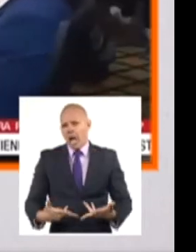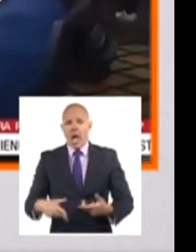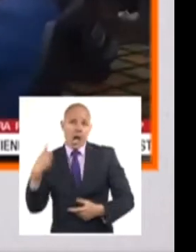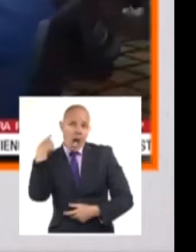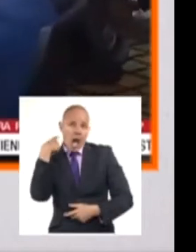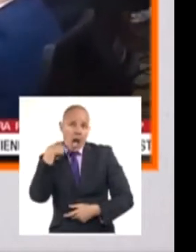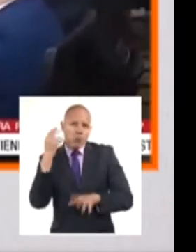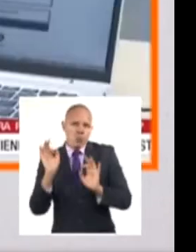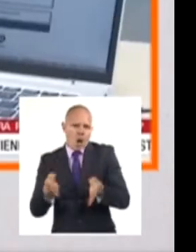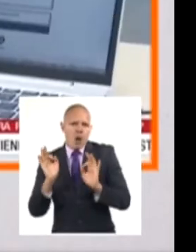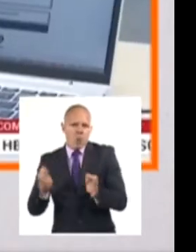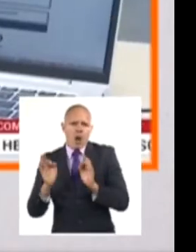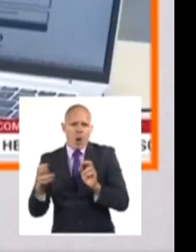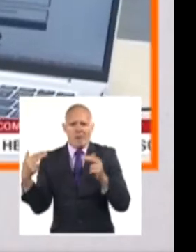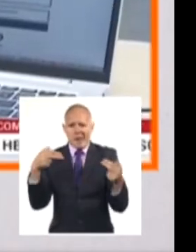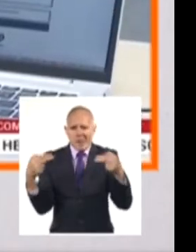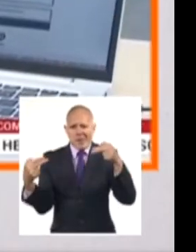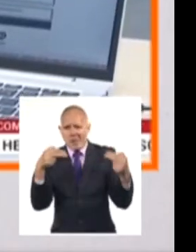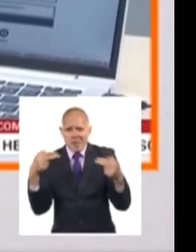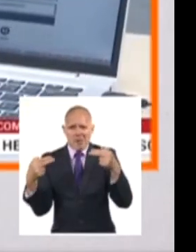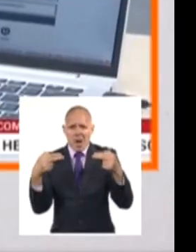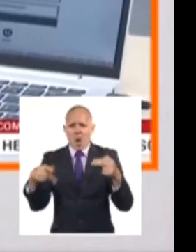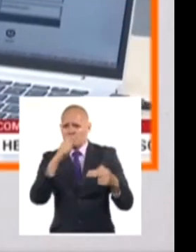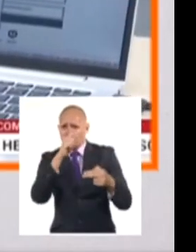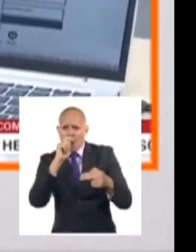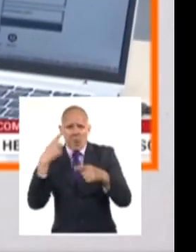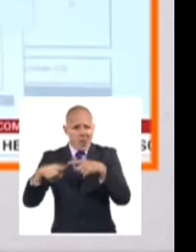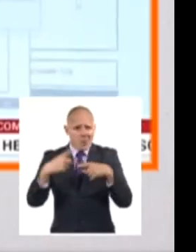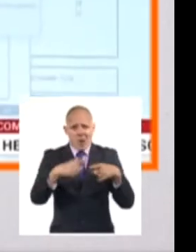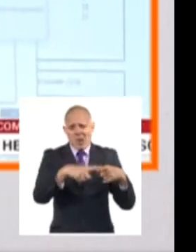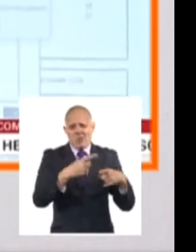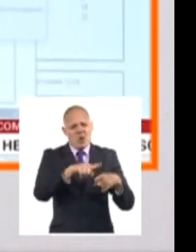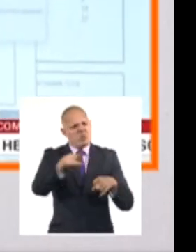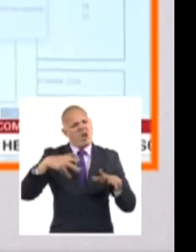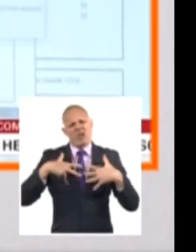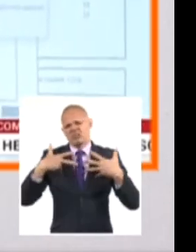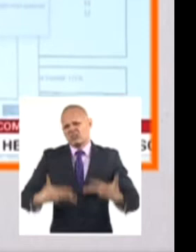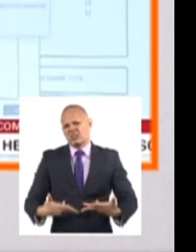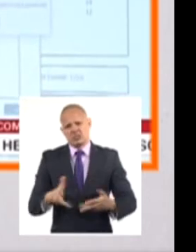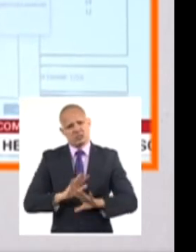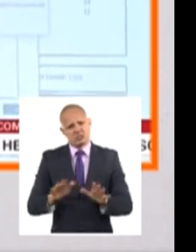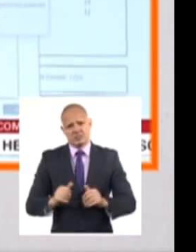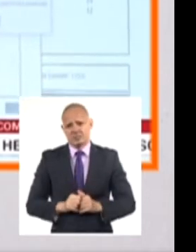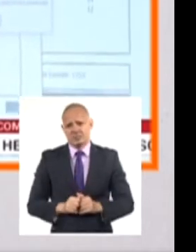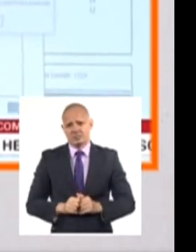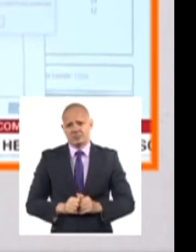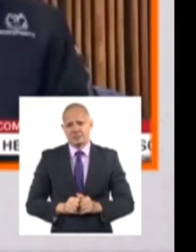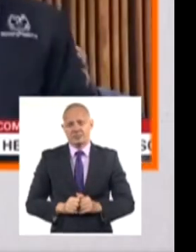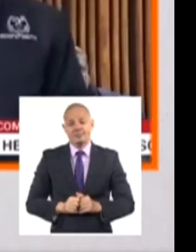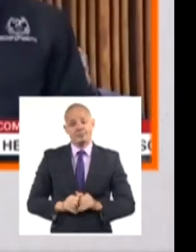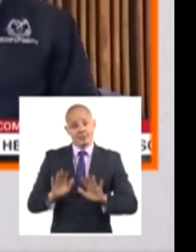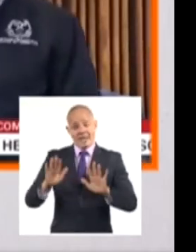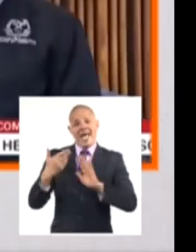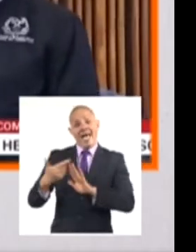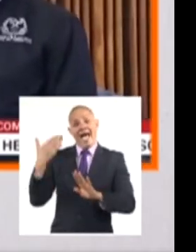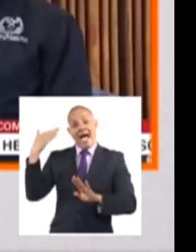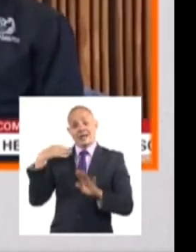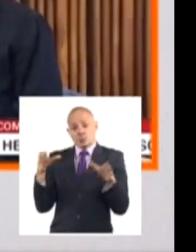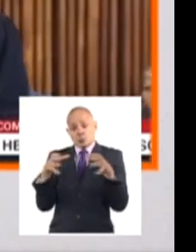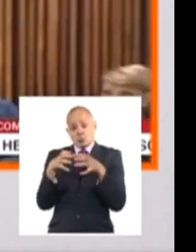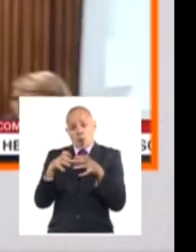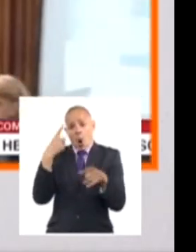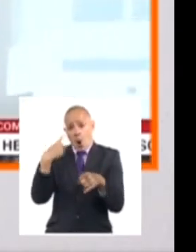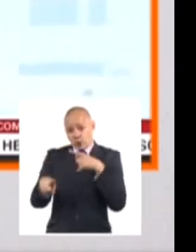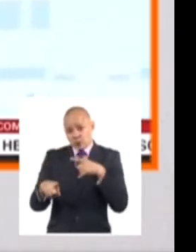donde es decir con como confiscó hernández la dicotomía era mucho más sencilla pero en el